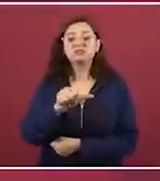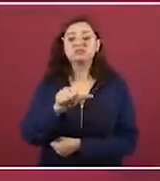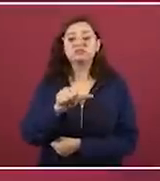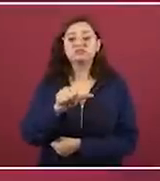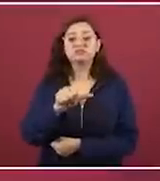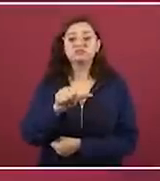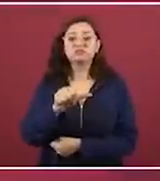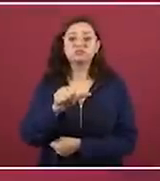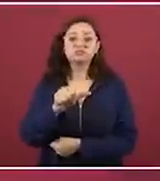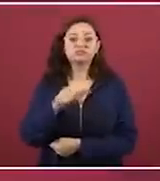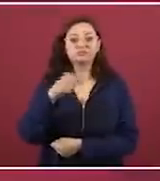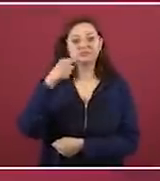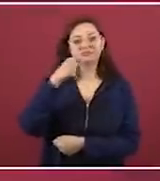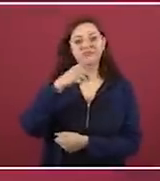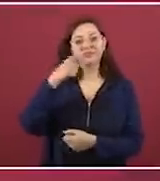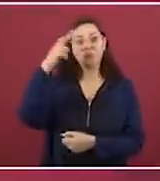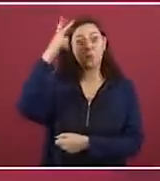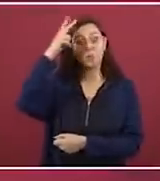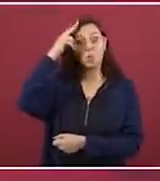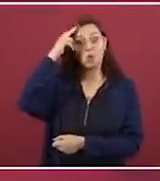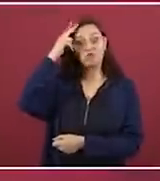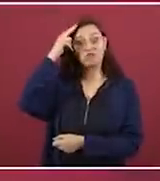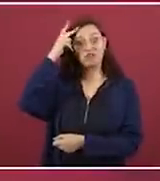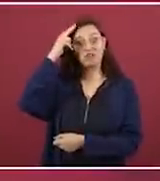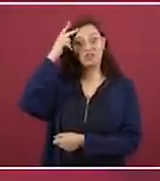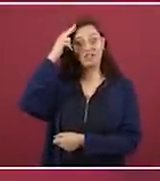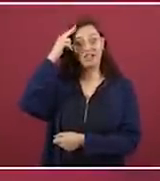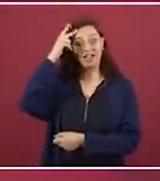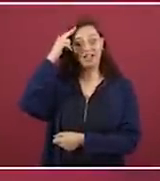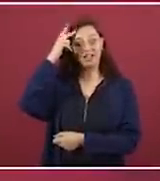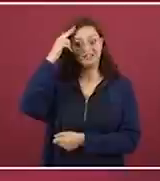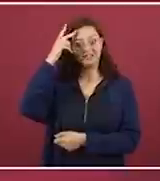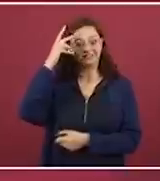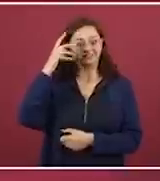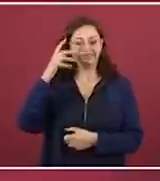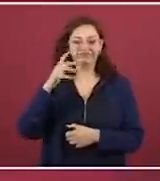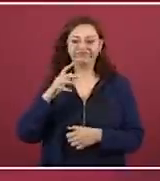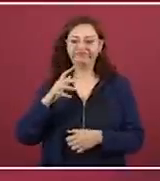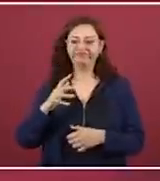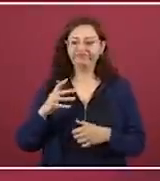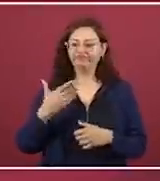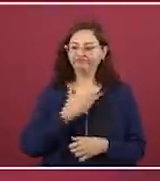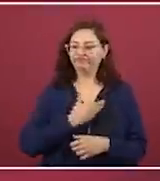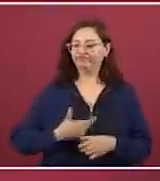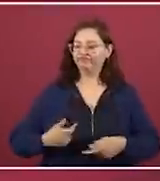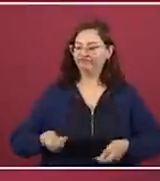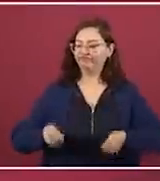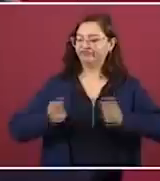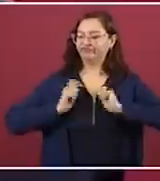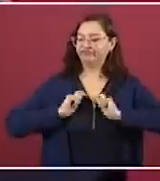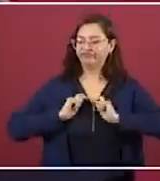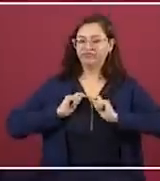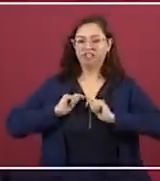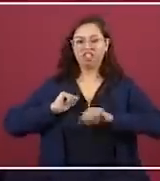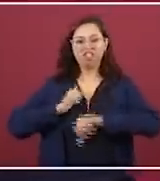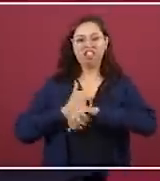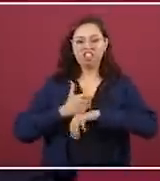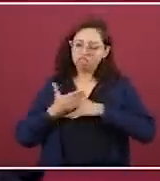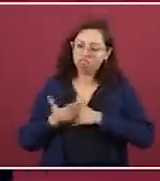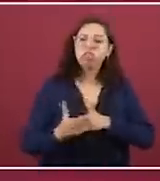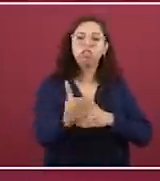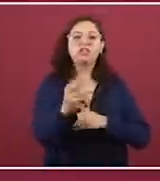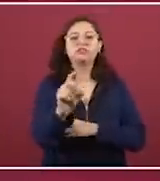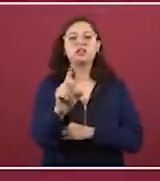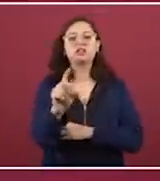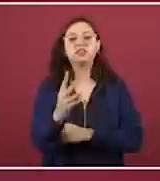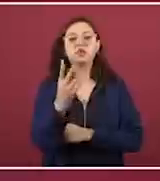toma el poder Porfirio Díaz y se queda 34 años. Y toma el poder